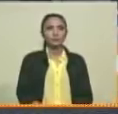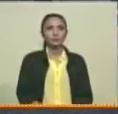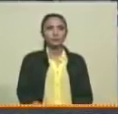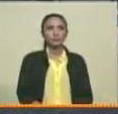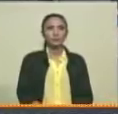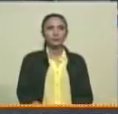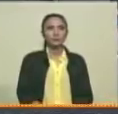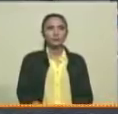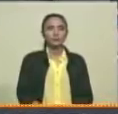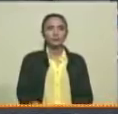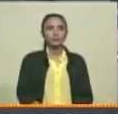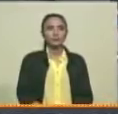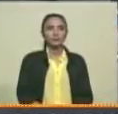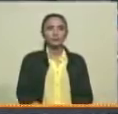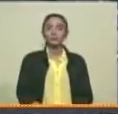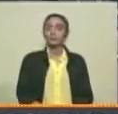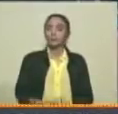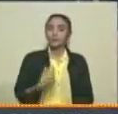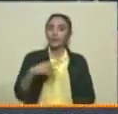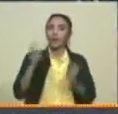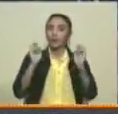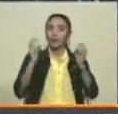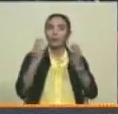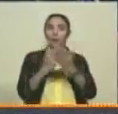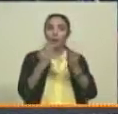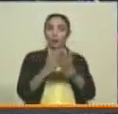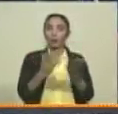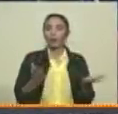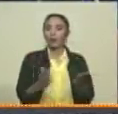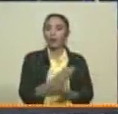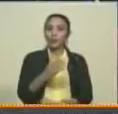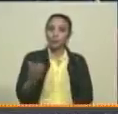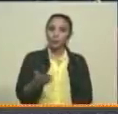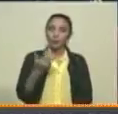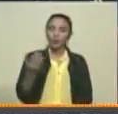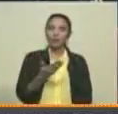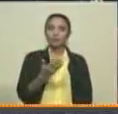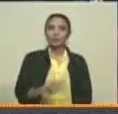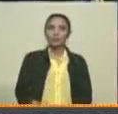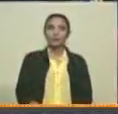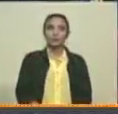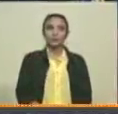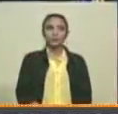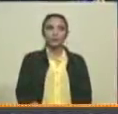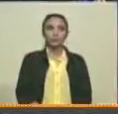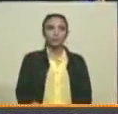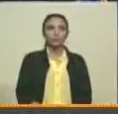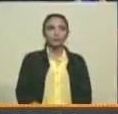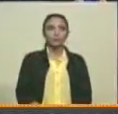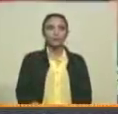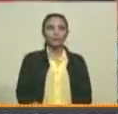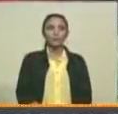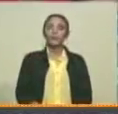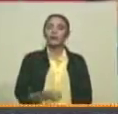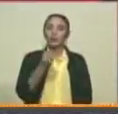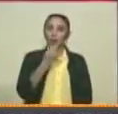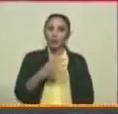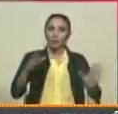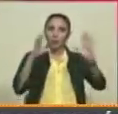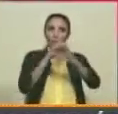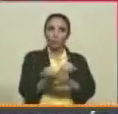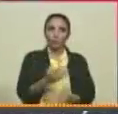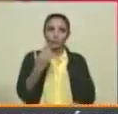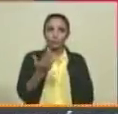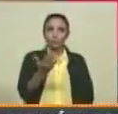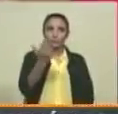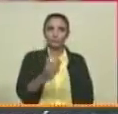Vamos a ver, porque es un tema que mueve la pasión por aquí, por lo menos. Buenas noches, señor presidente. ¿Cómo te llamas tú, camarada?